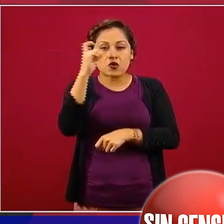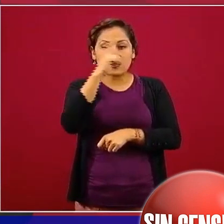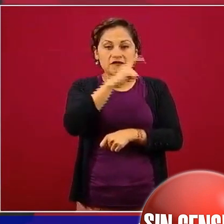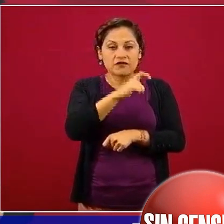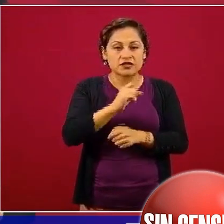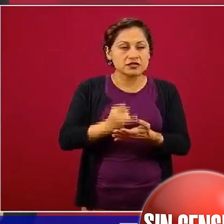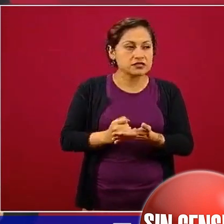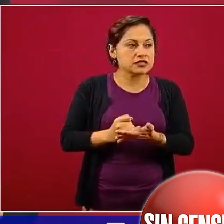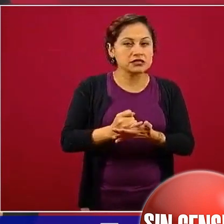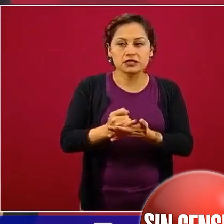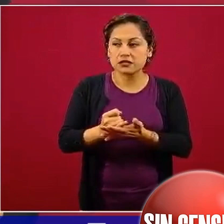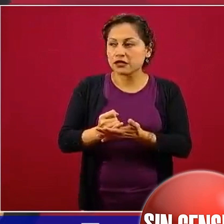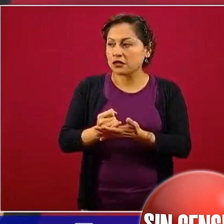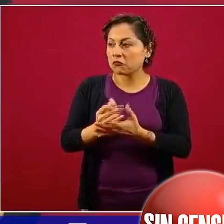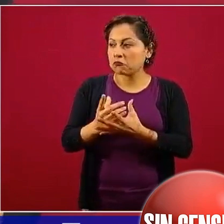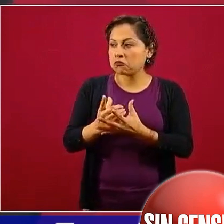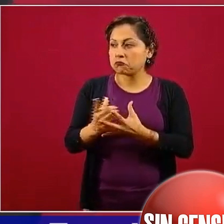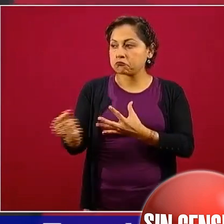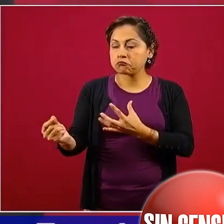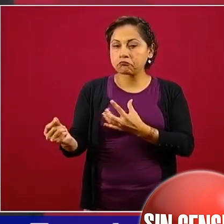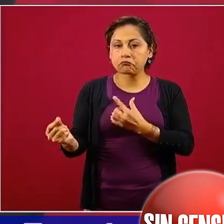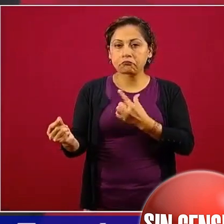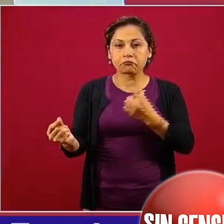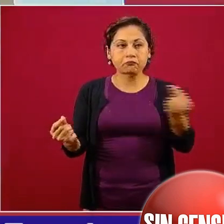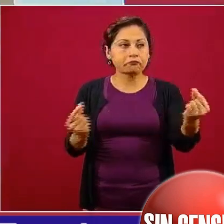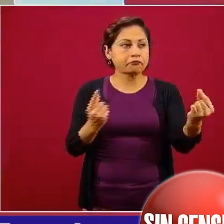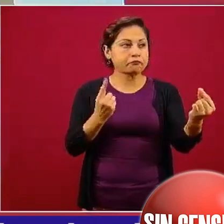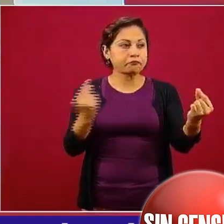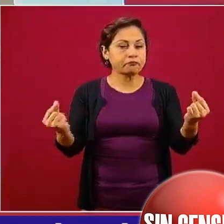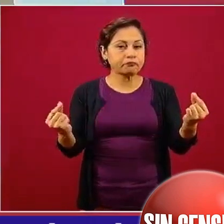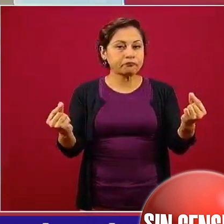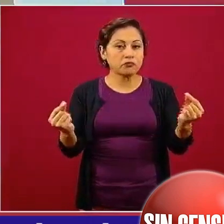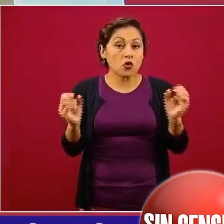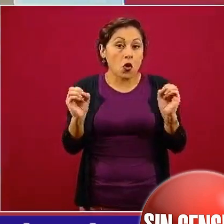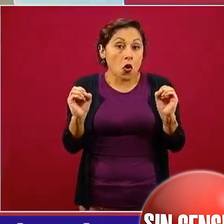son pocos o también muchos